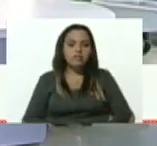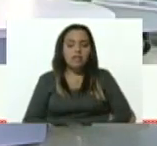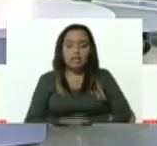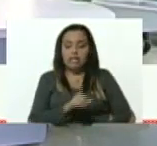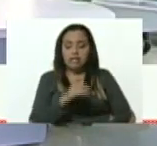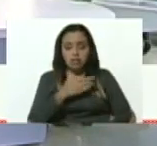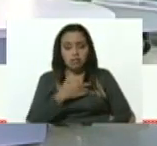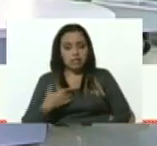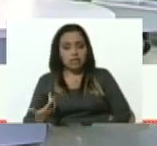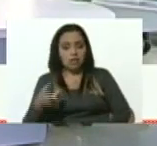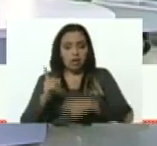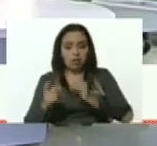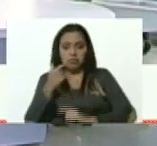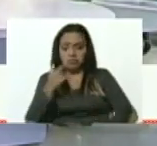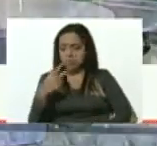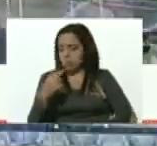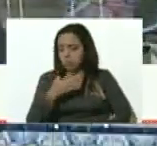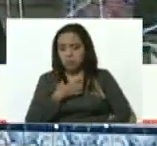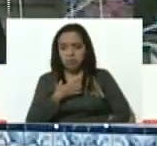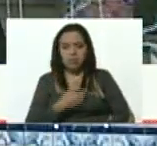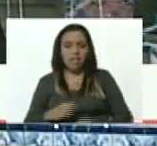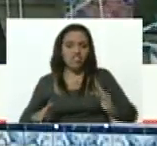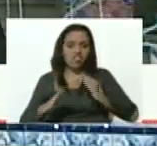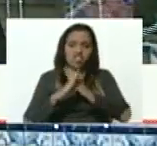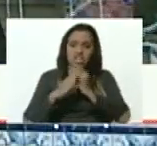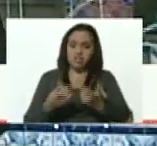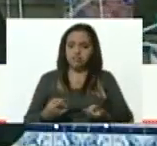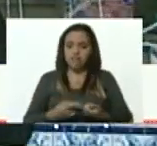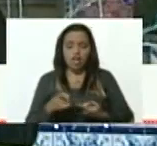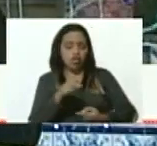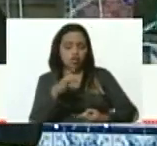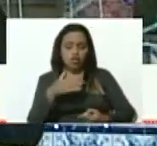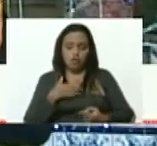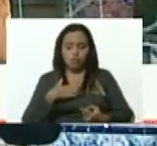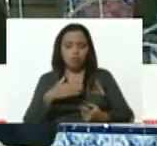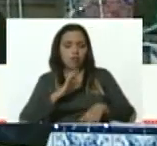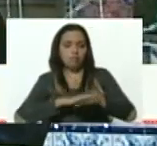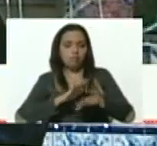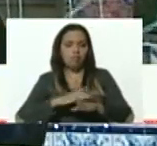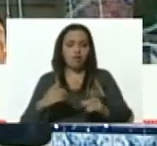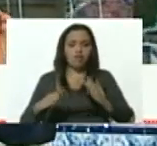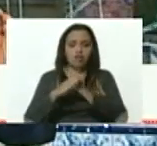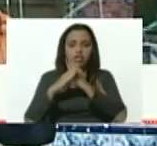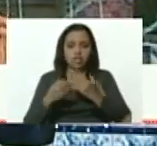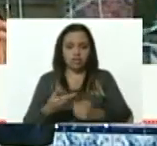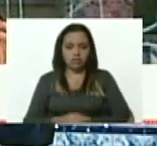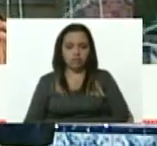excusas, ¿no?, de que el bloqueo, de que no pude lograrlo por el bloqueo.